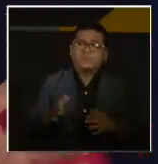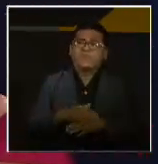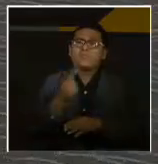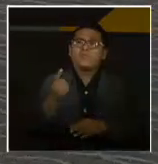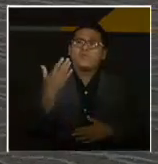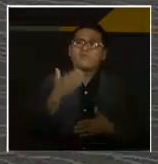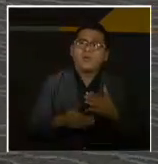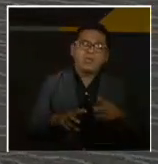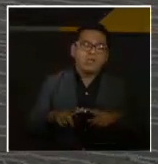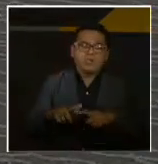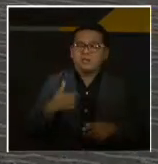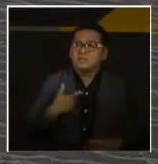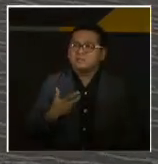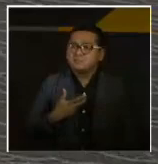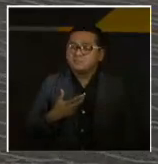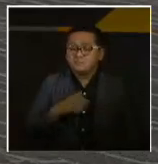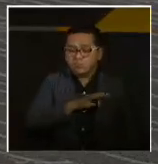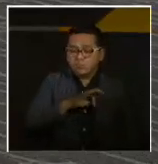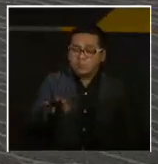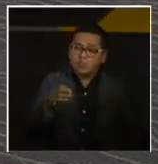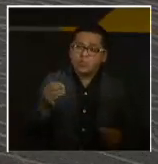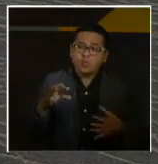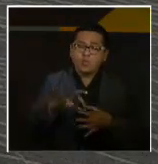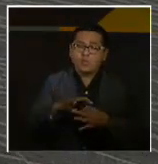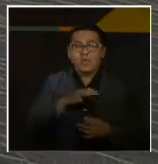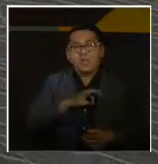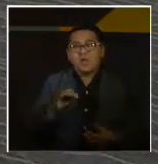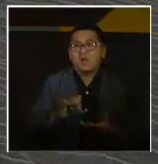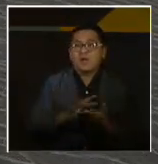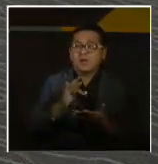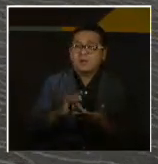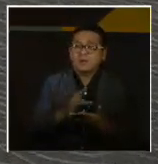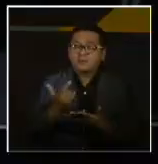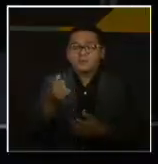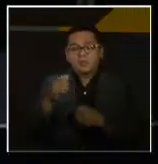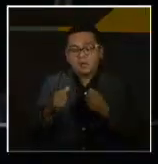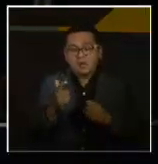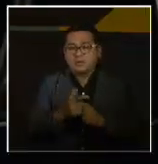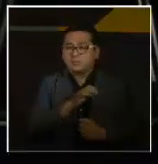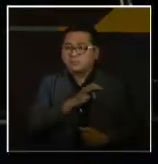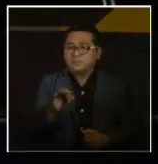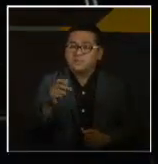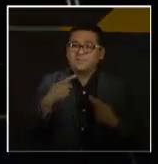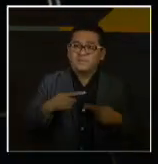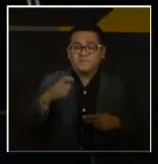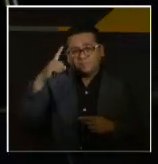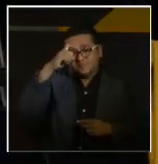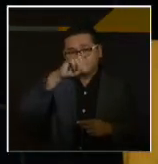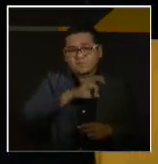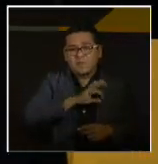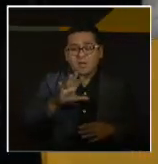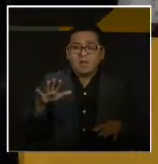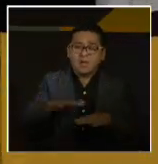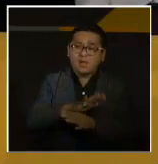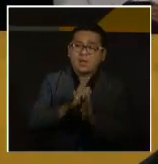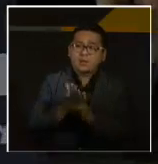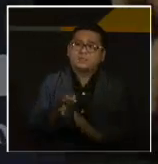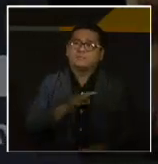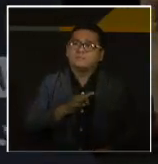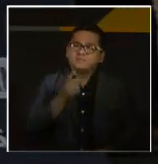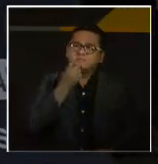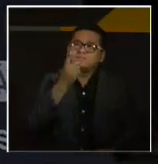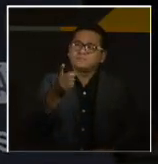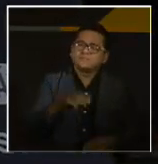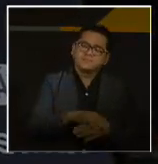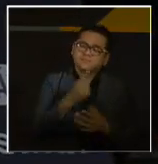son los obstáculos que estamos teniendo para poder sumarlos y apoyarnos? Y en dado caso de que alguna situación haya cambiado, también